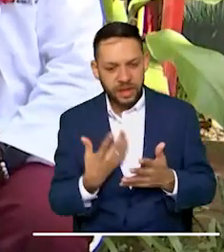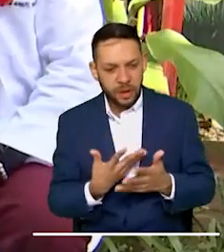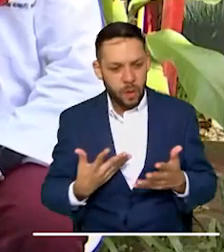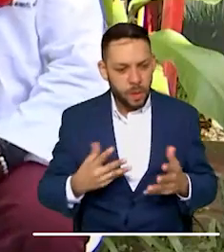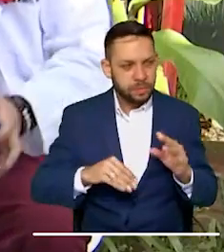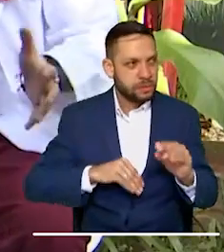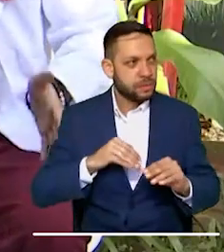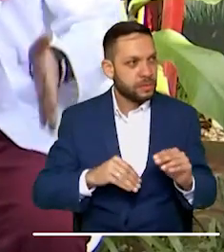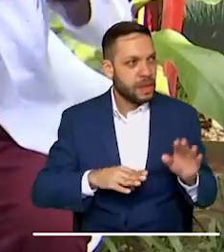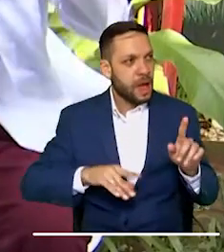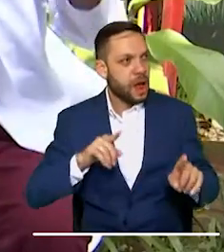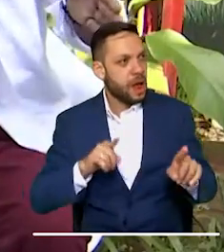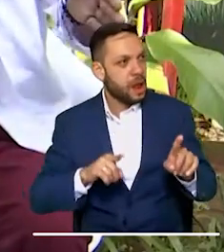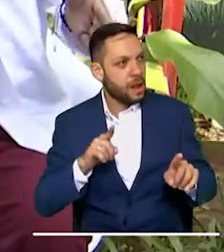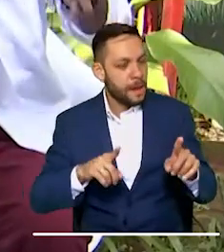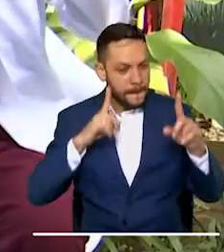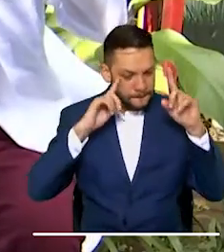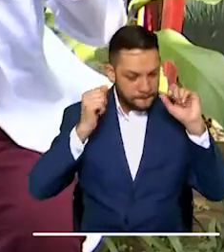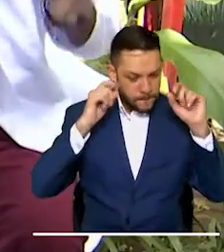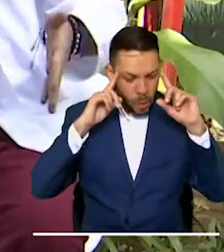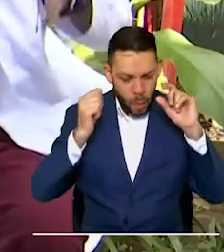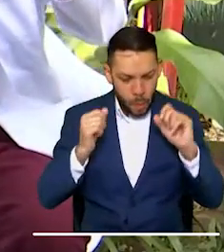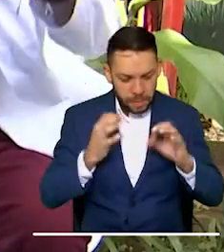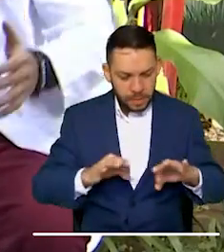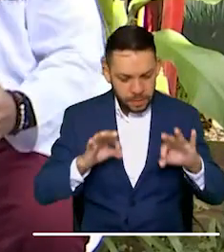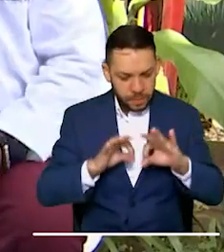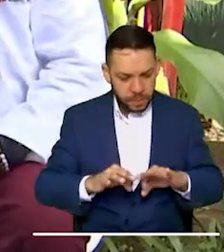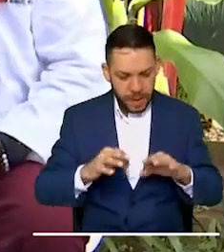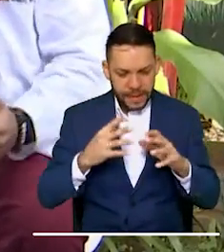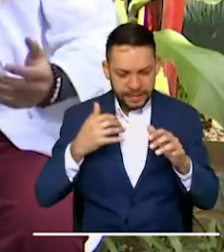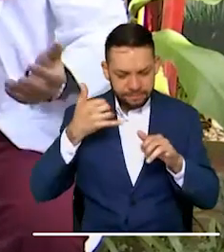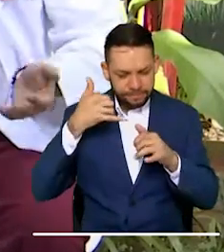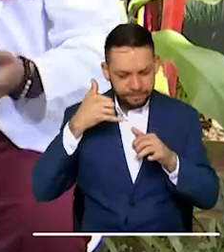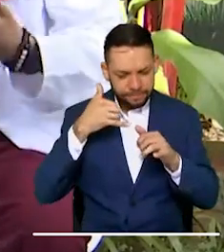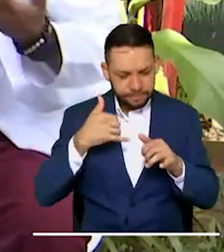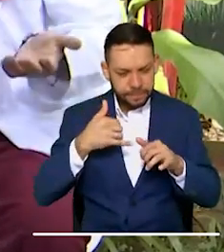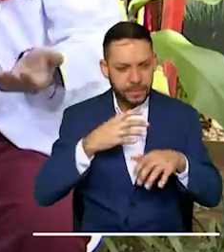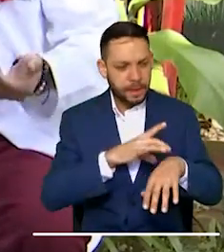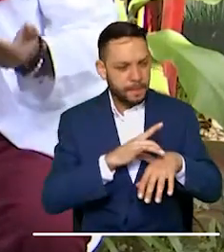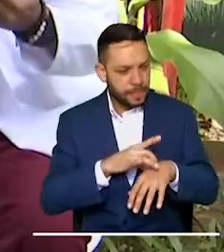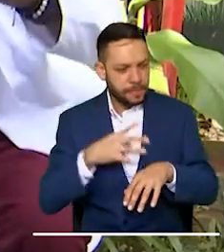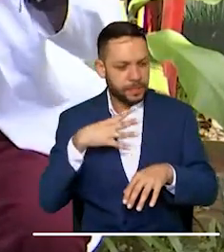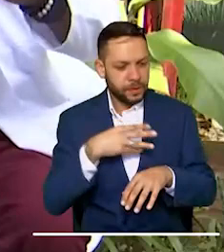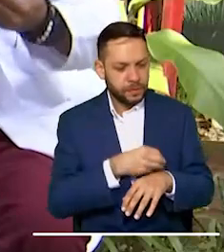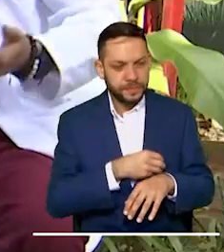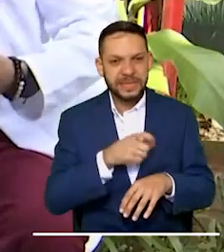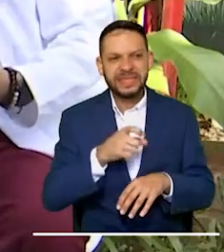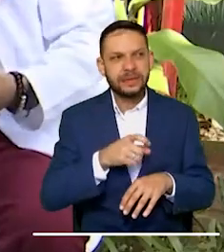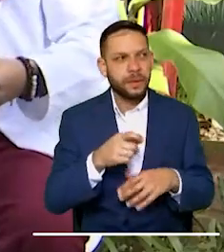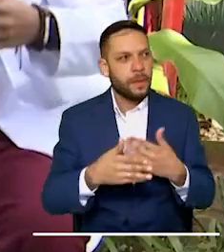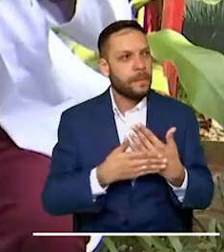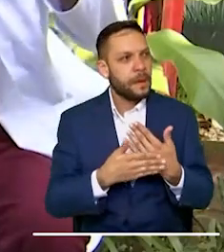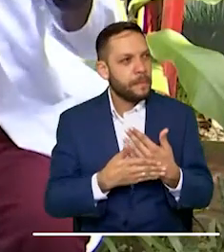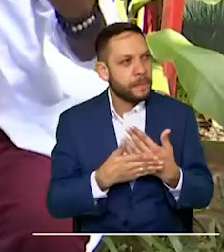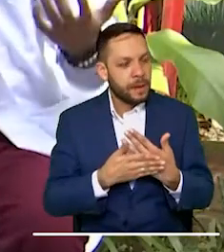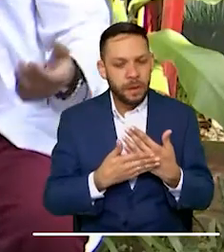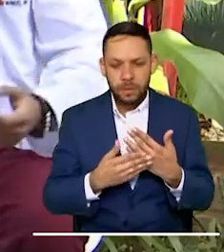No nos preocupamos en hacer exámenes de laboratorio rigurosos y serios. No nos ocupamos de hacer